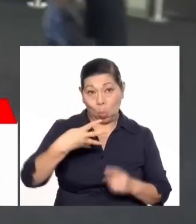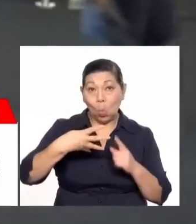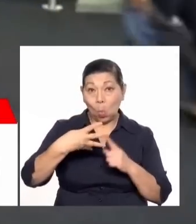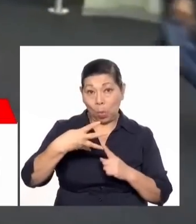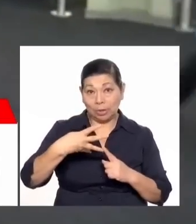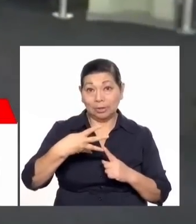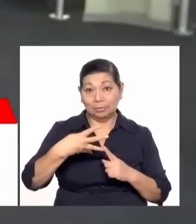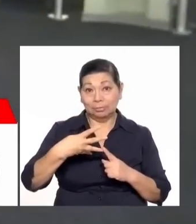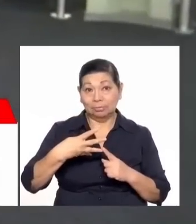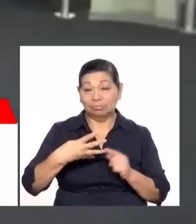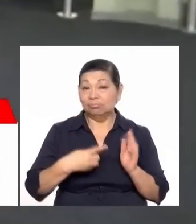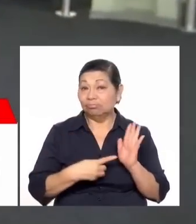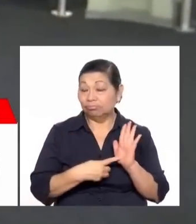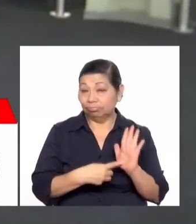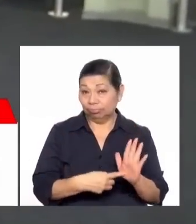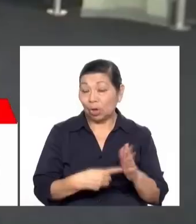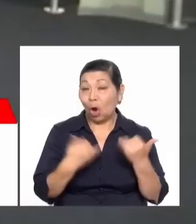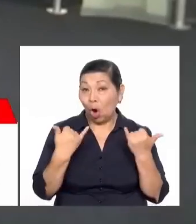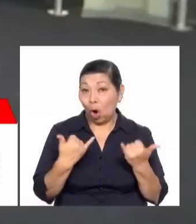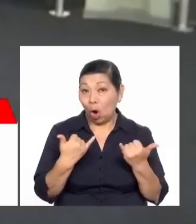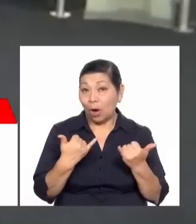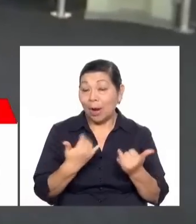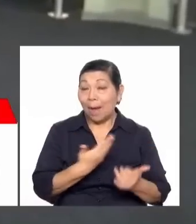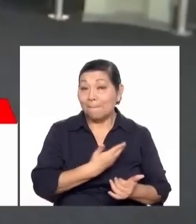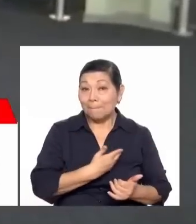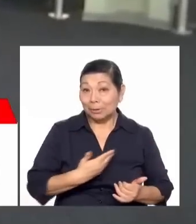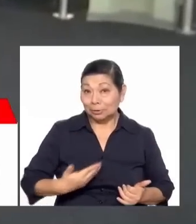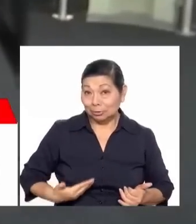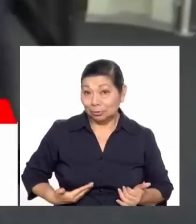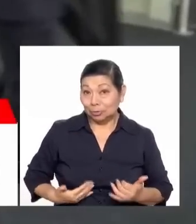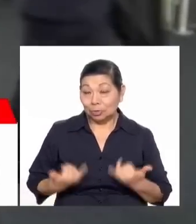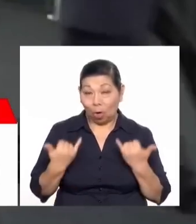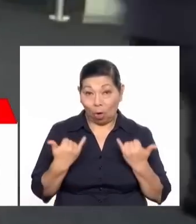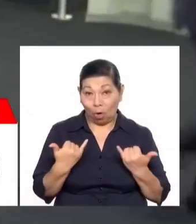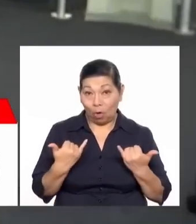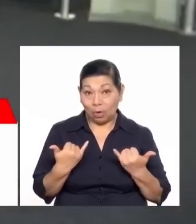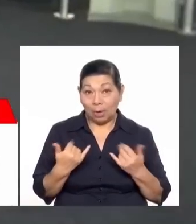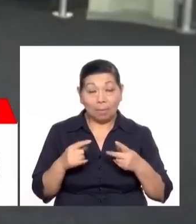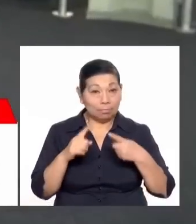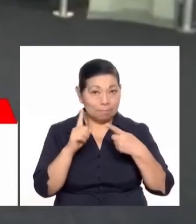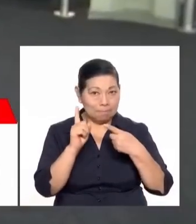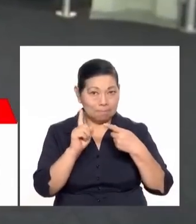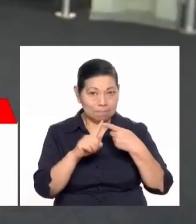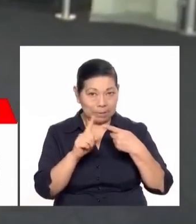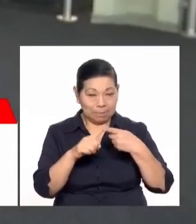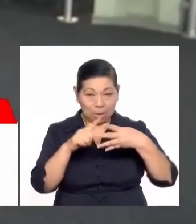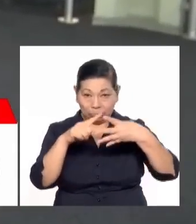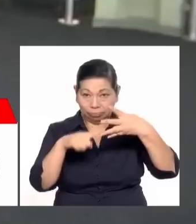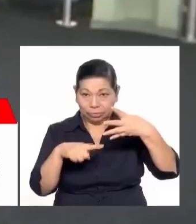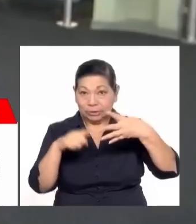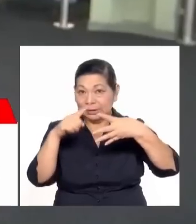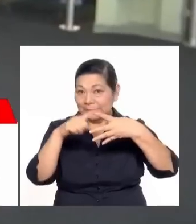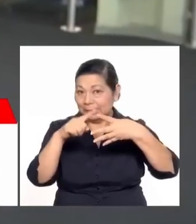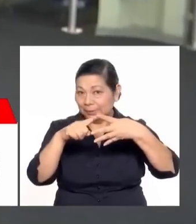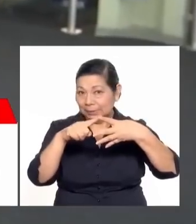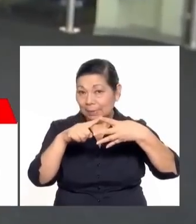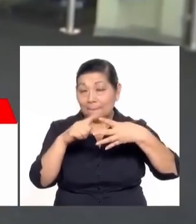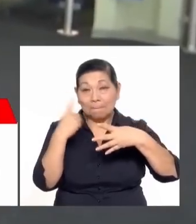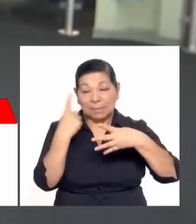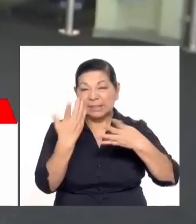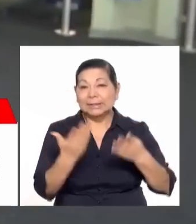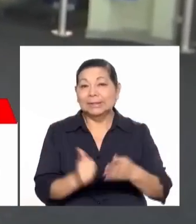de líderes que se van a realizar hoy y la presidenta Dina Boluarte va a participar en el primero y su intervención